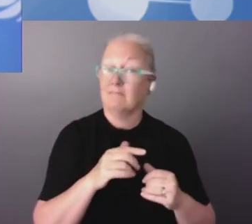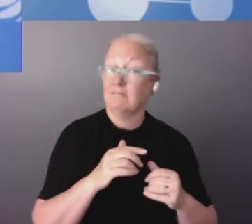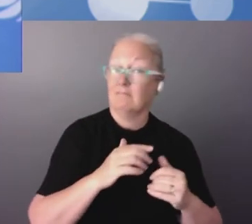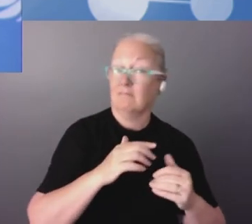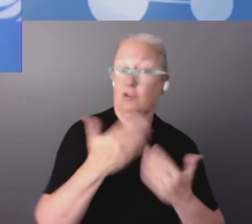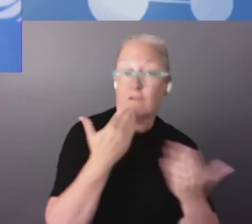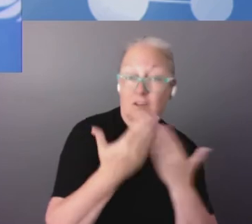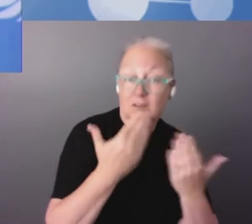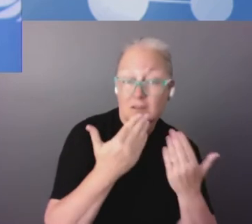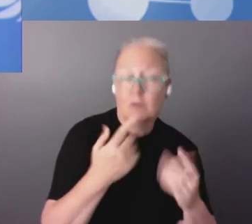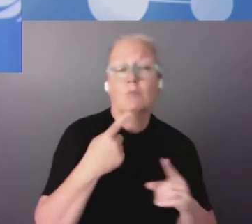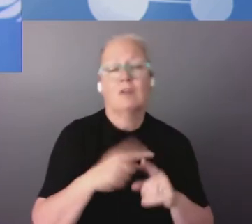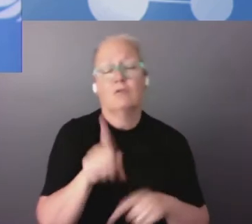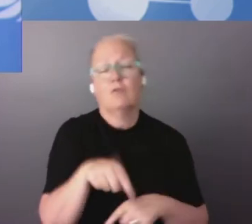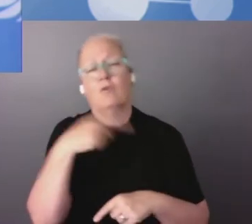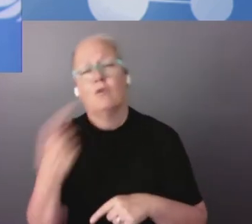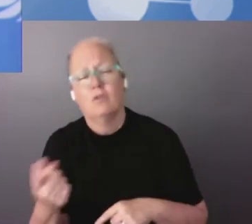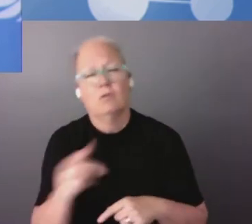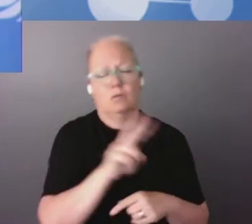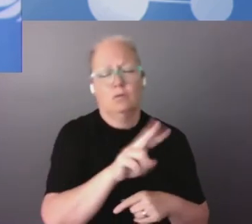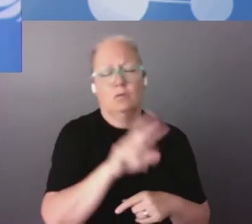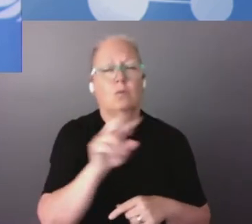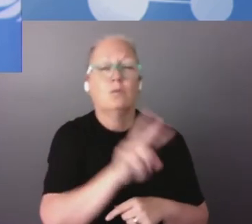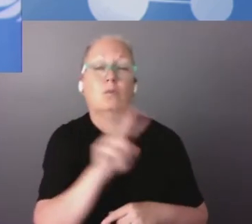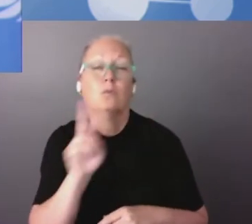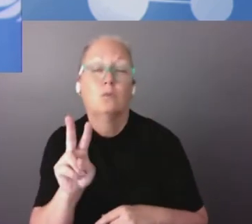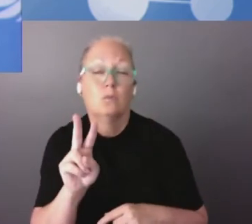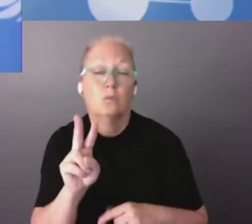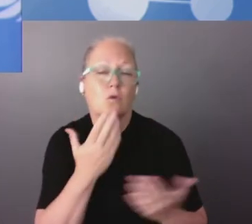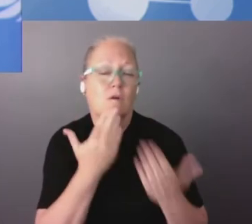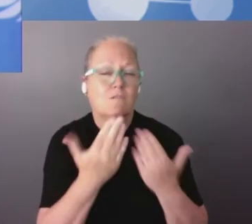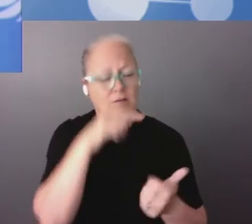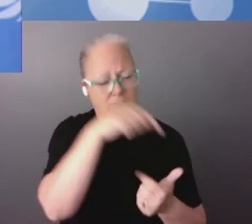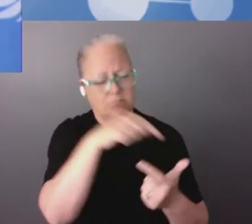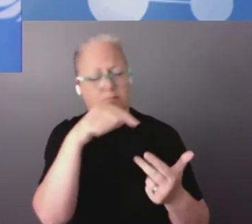Qatar durante una conferencia en la que participarán